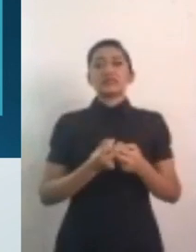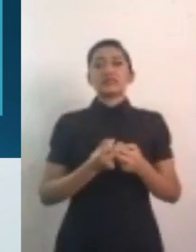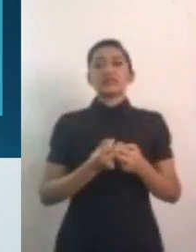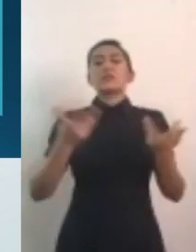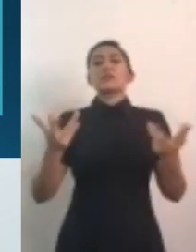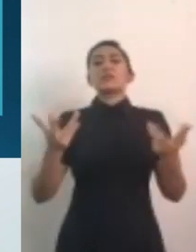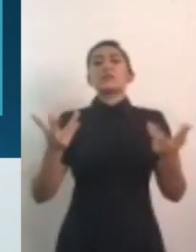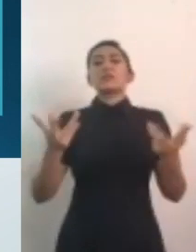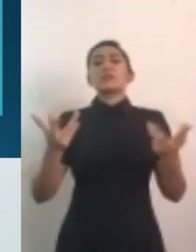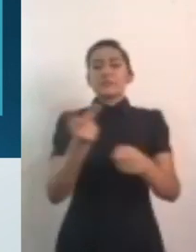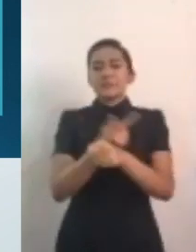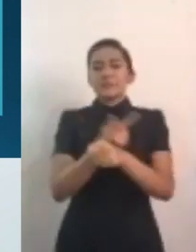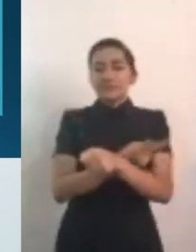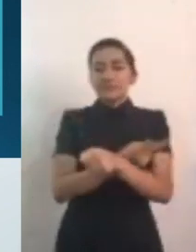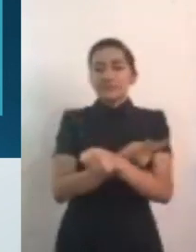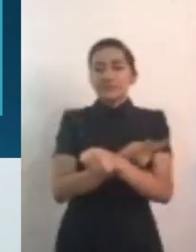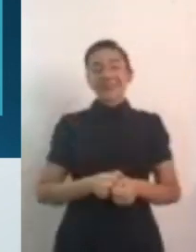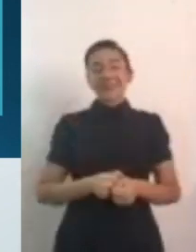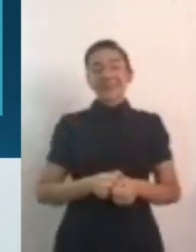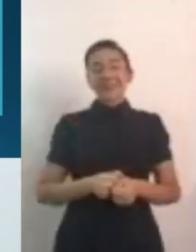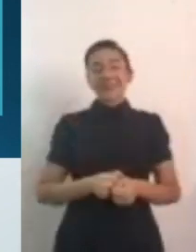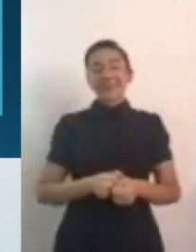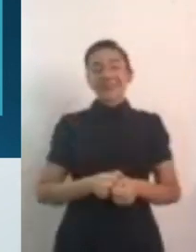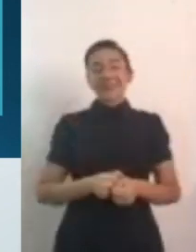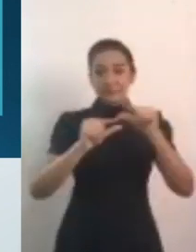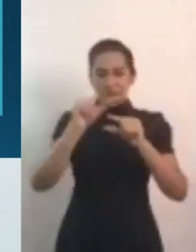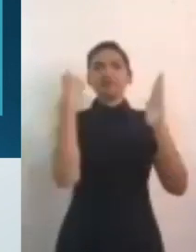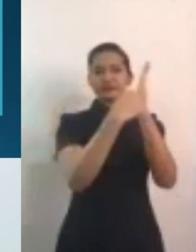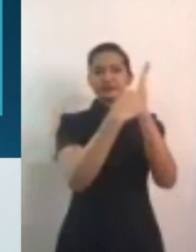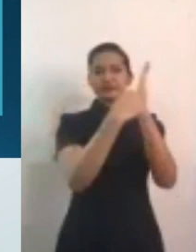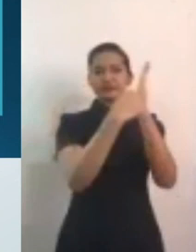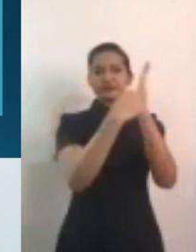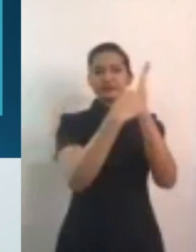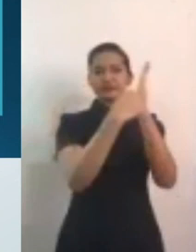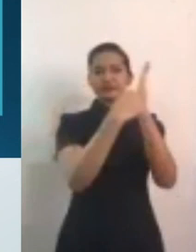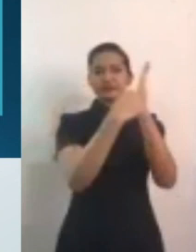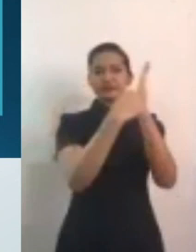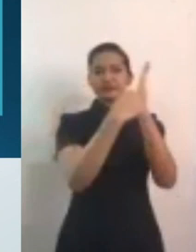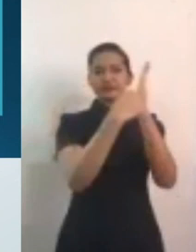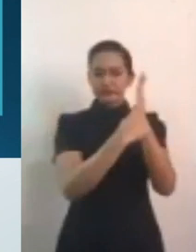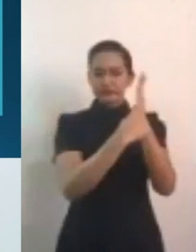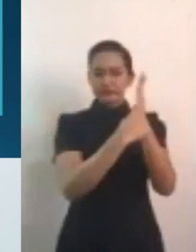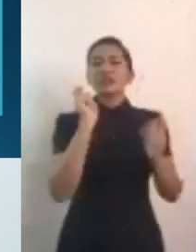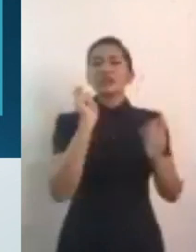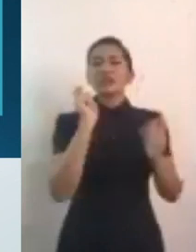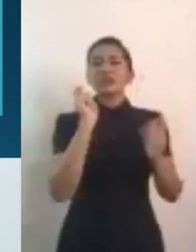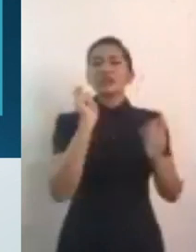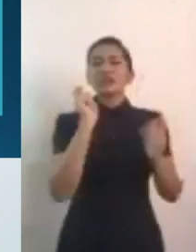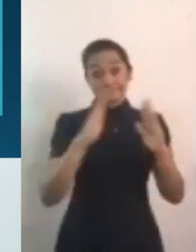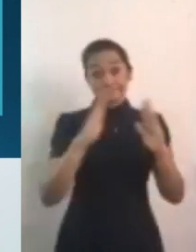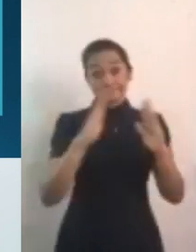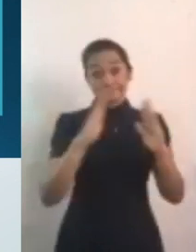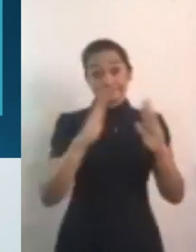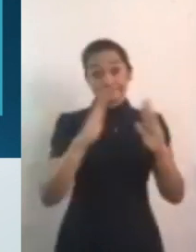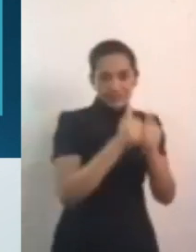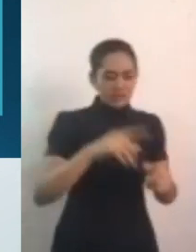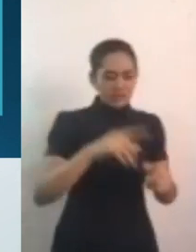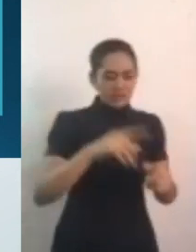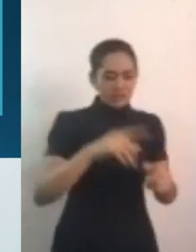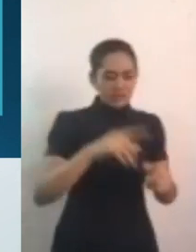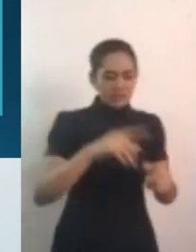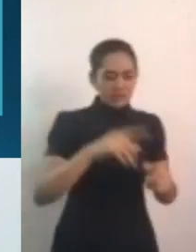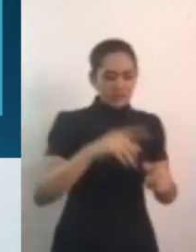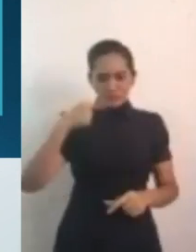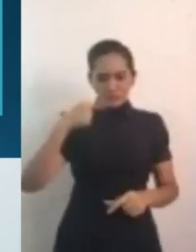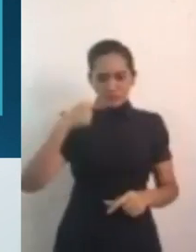parte positiva de una cuarentena, es a reducir el malestar, a mejorar la capacidad de